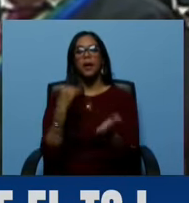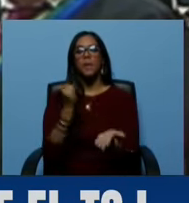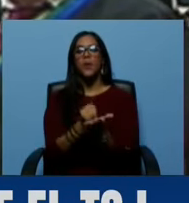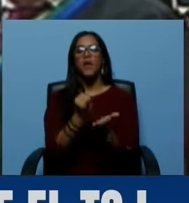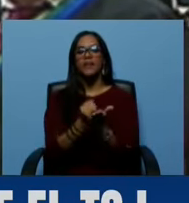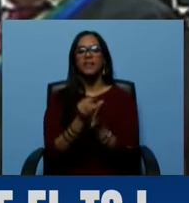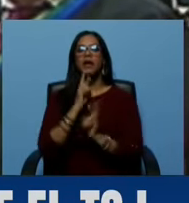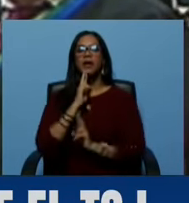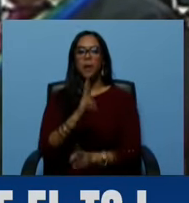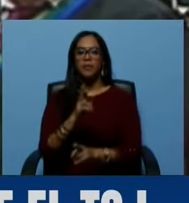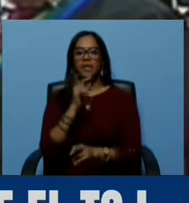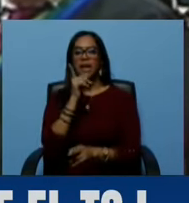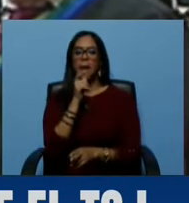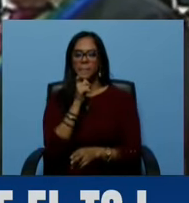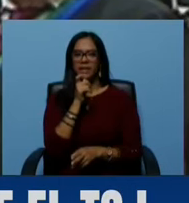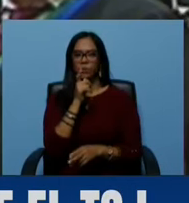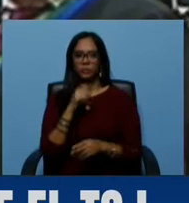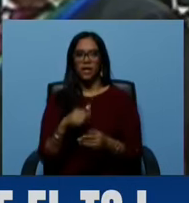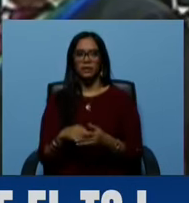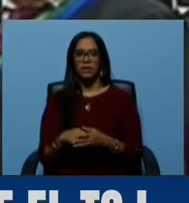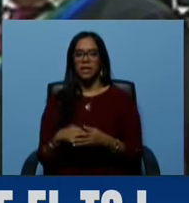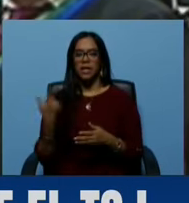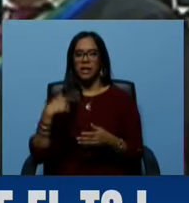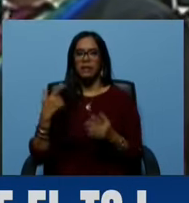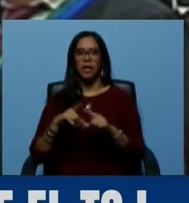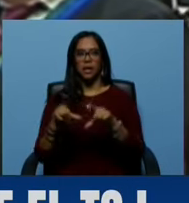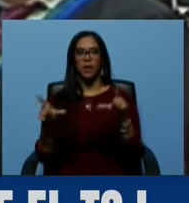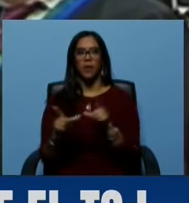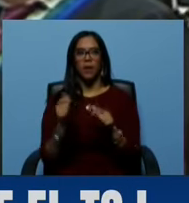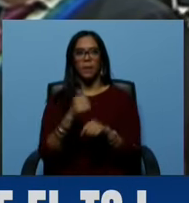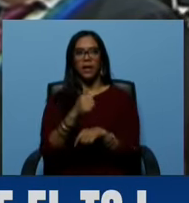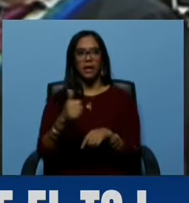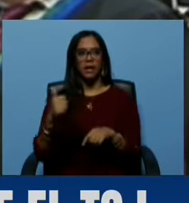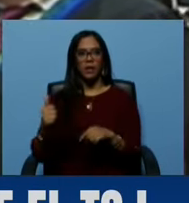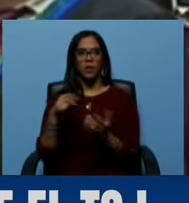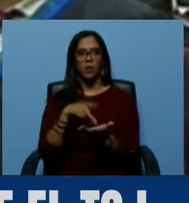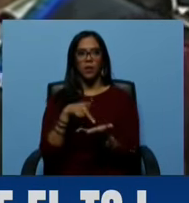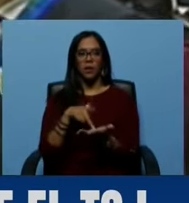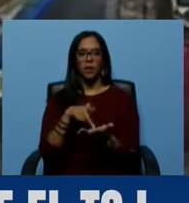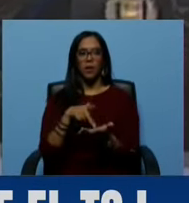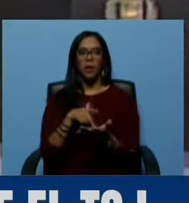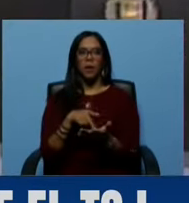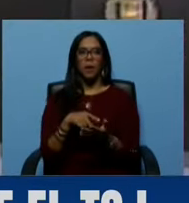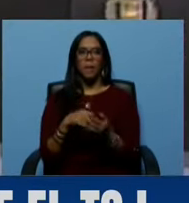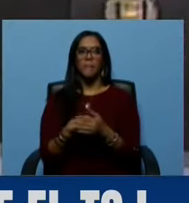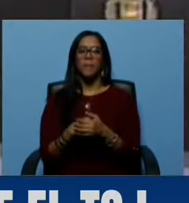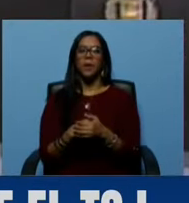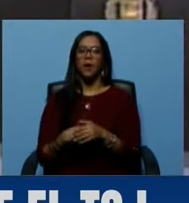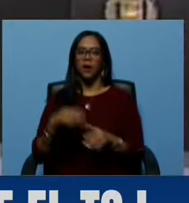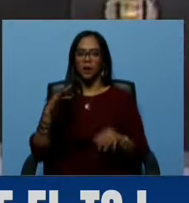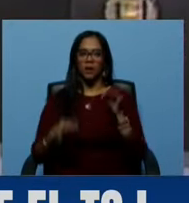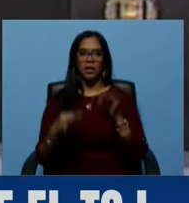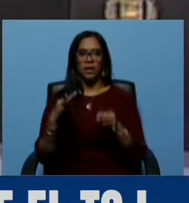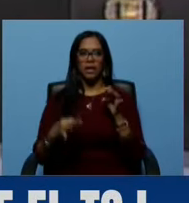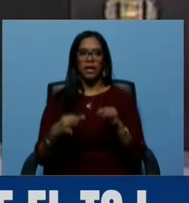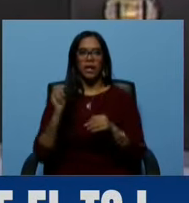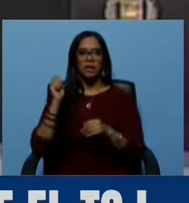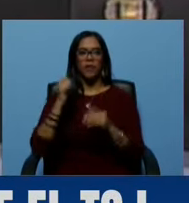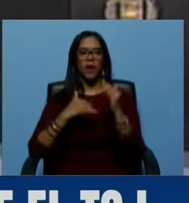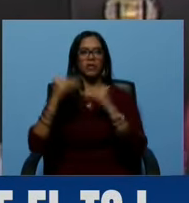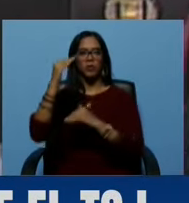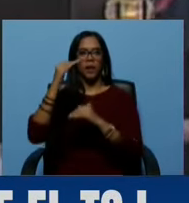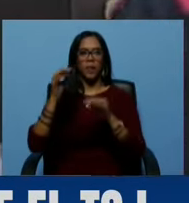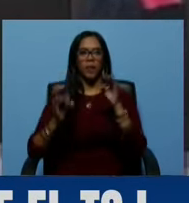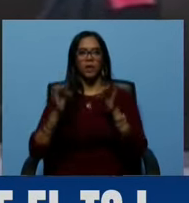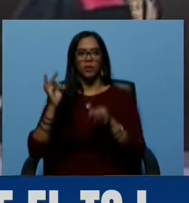el cuestionario de preguntas que tenga lugar para cada una de las comparecencias por parte de los magistrados del Tribunal Supremo